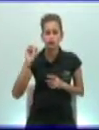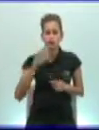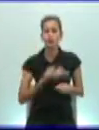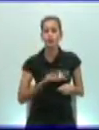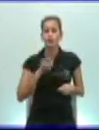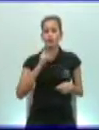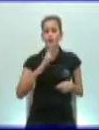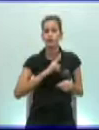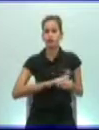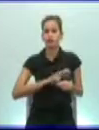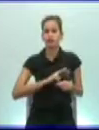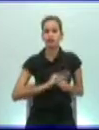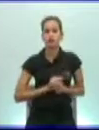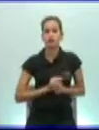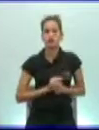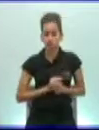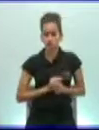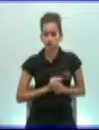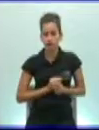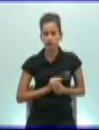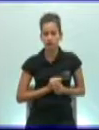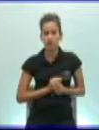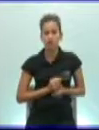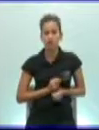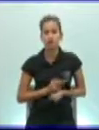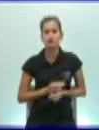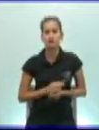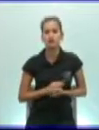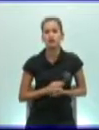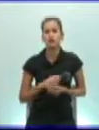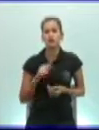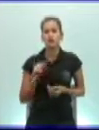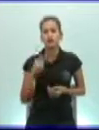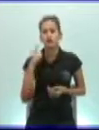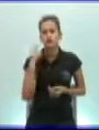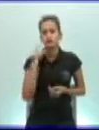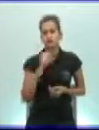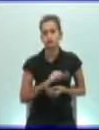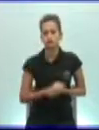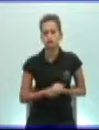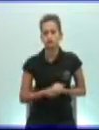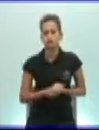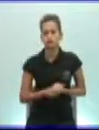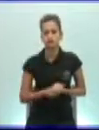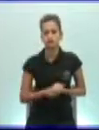una clase de palabra muy importante en las oraciones. Veamos.